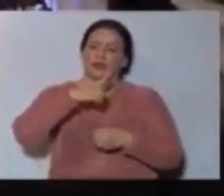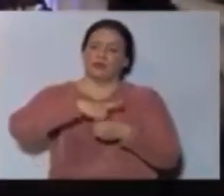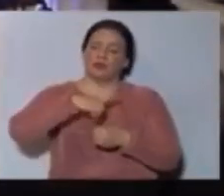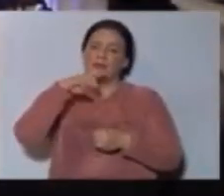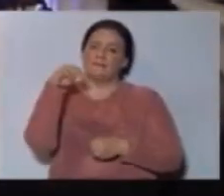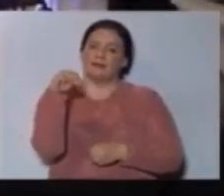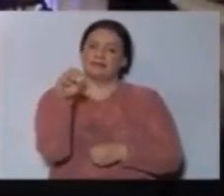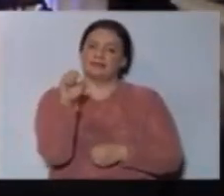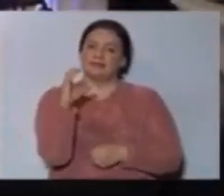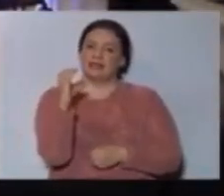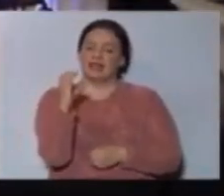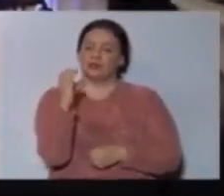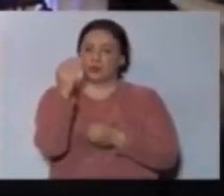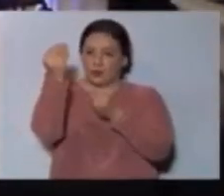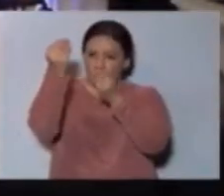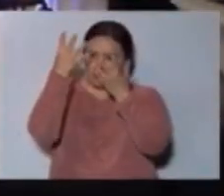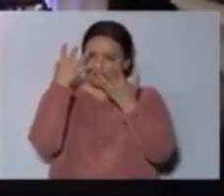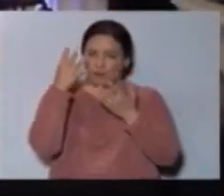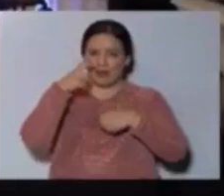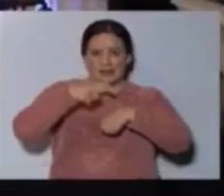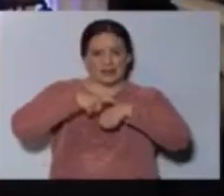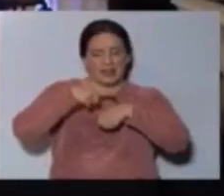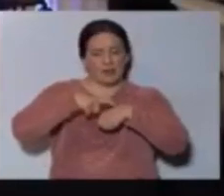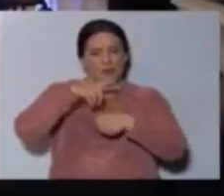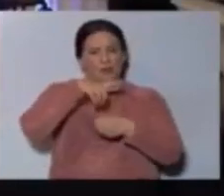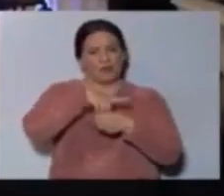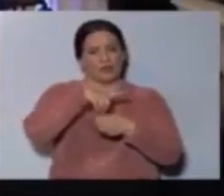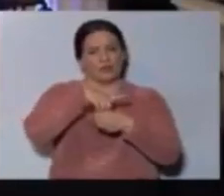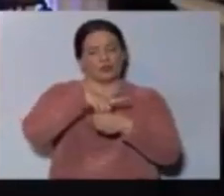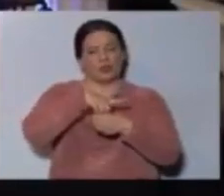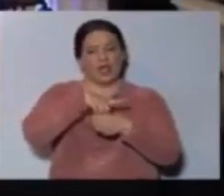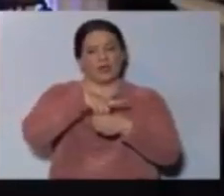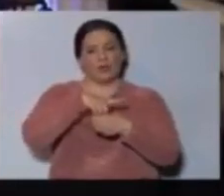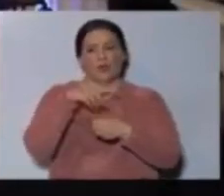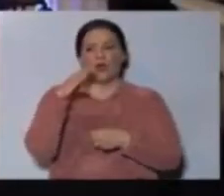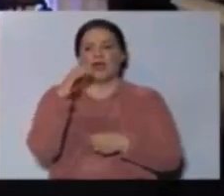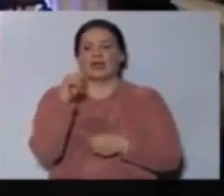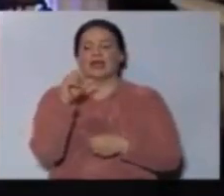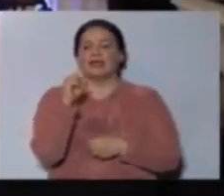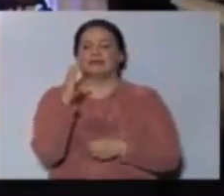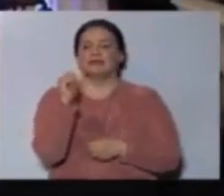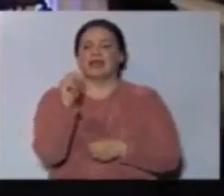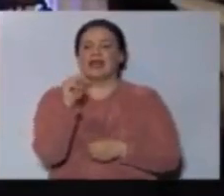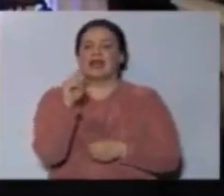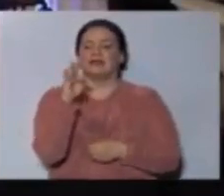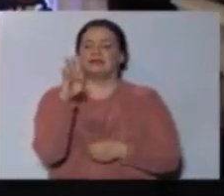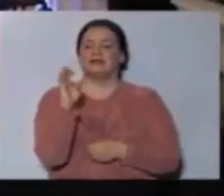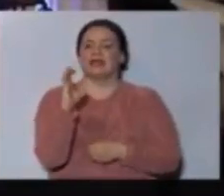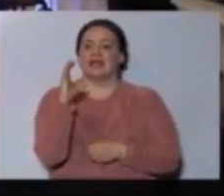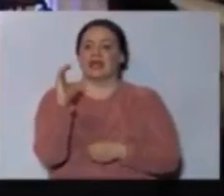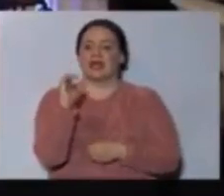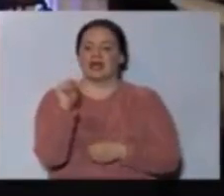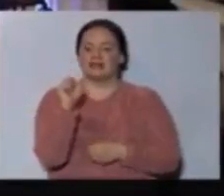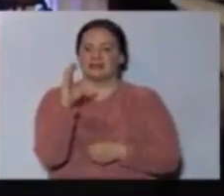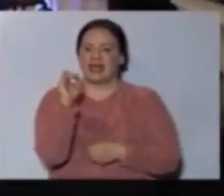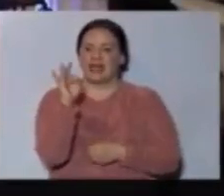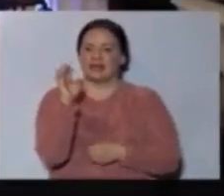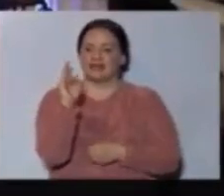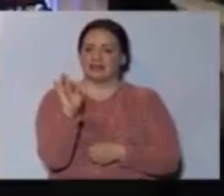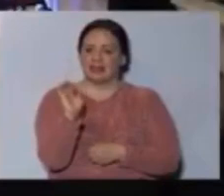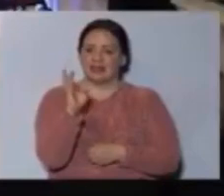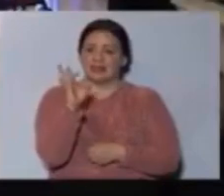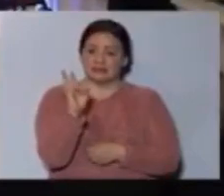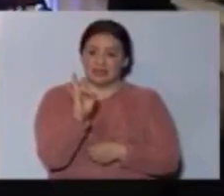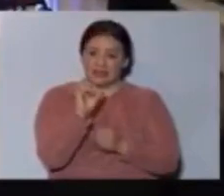Macís Castro, me informan que el tiempo del diputado Cascante por 7 minutos le ha